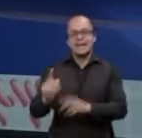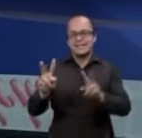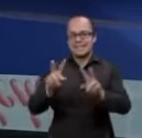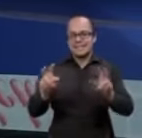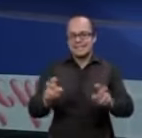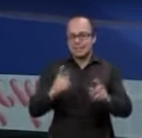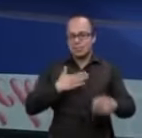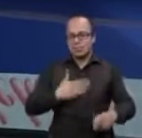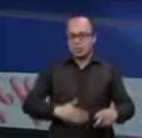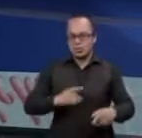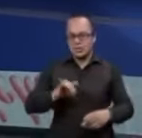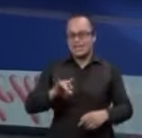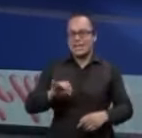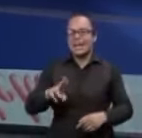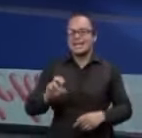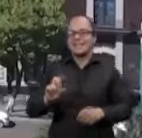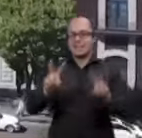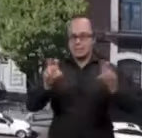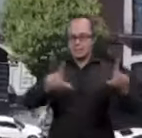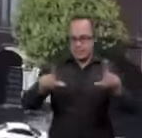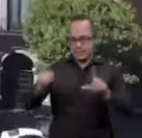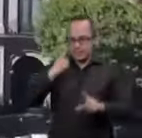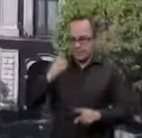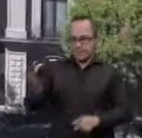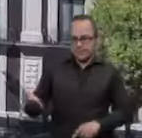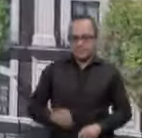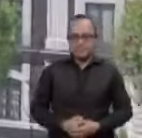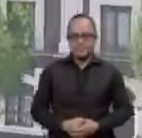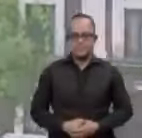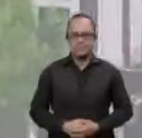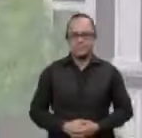itinerante. Esto en la nota judicial.